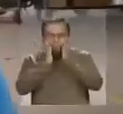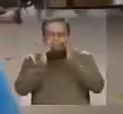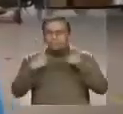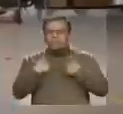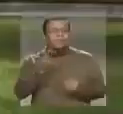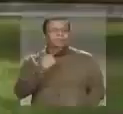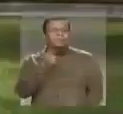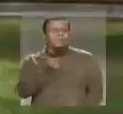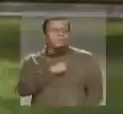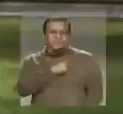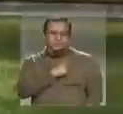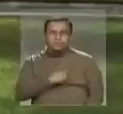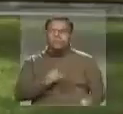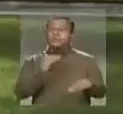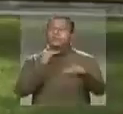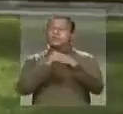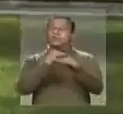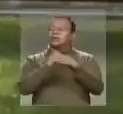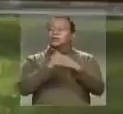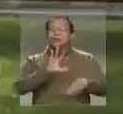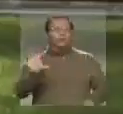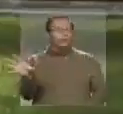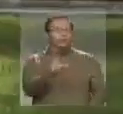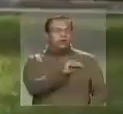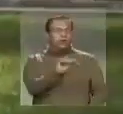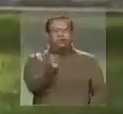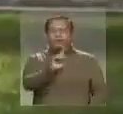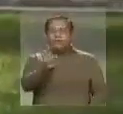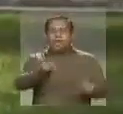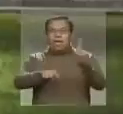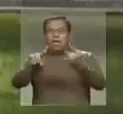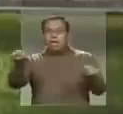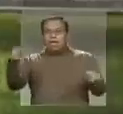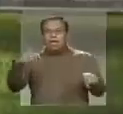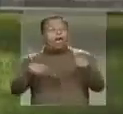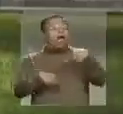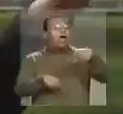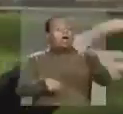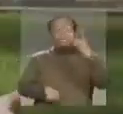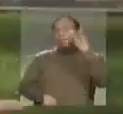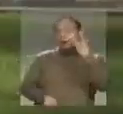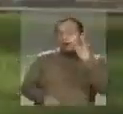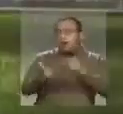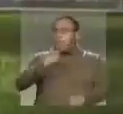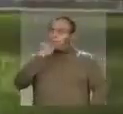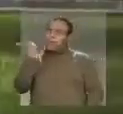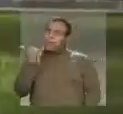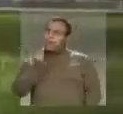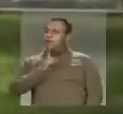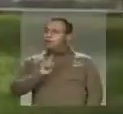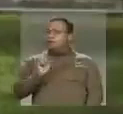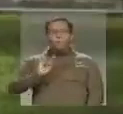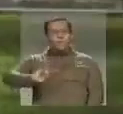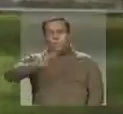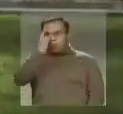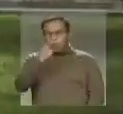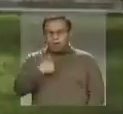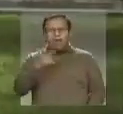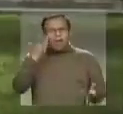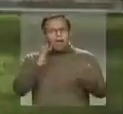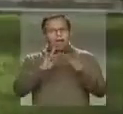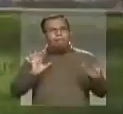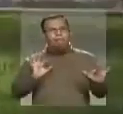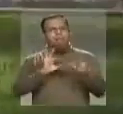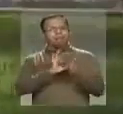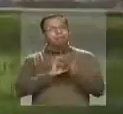no, maravilloso. Somos iguales todos, no es que sea algo allá que porque soy morena, somos blancas, no, es algo como una unidad de